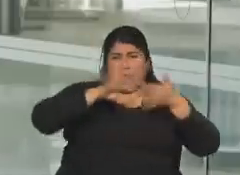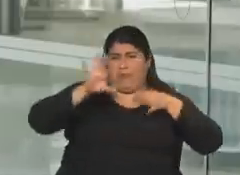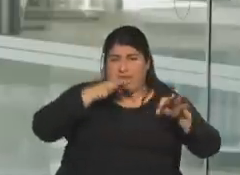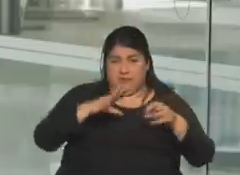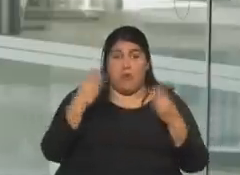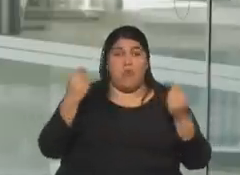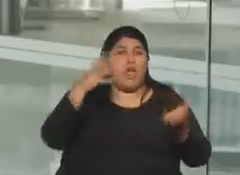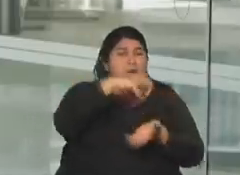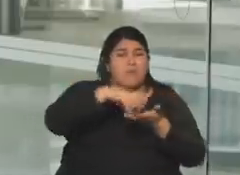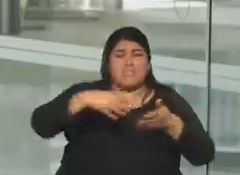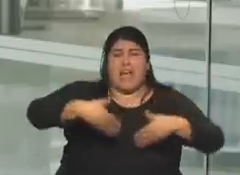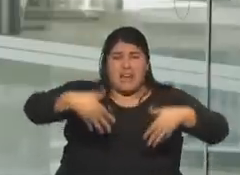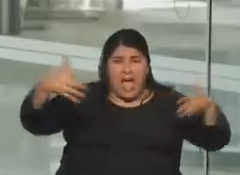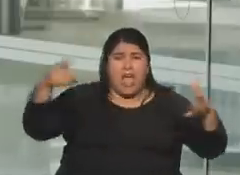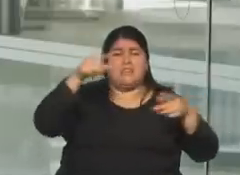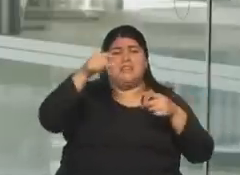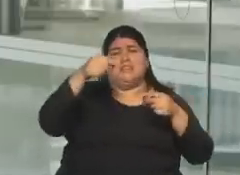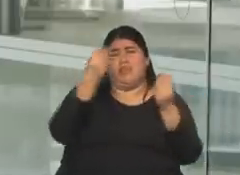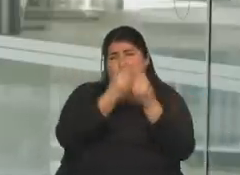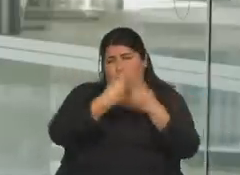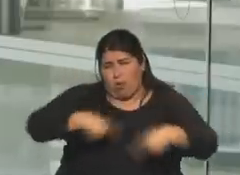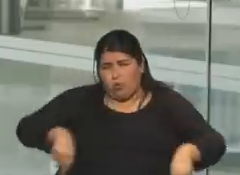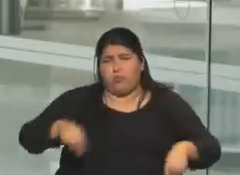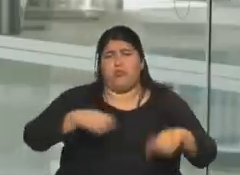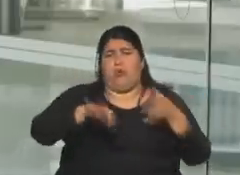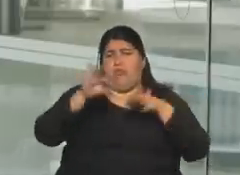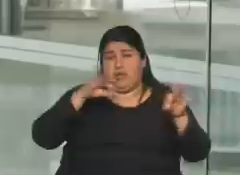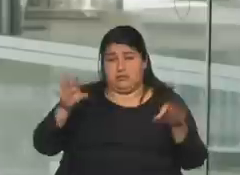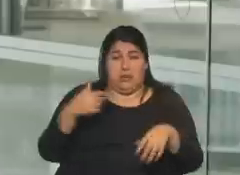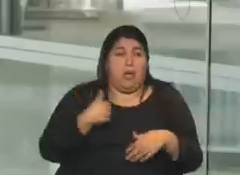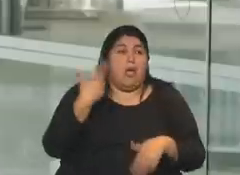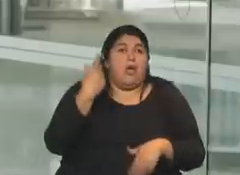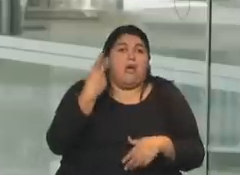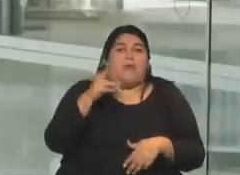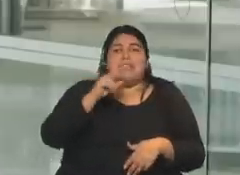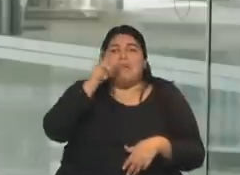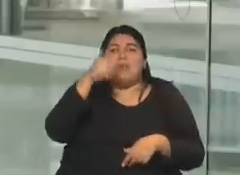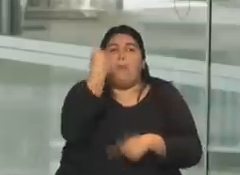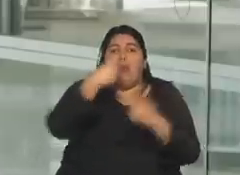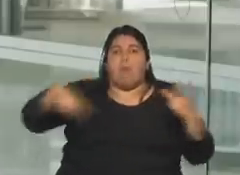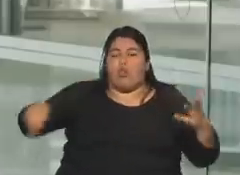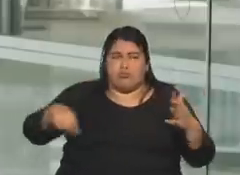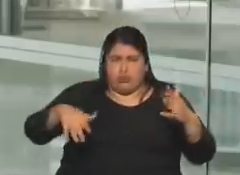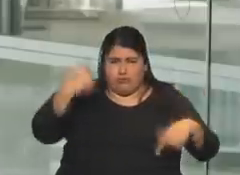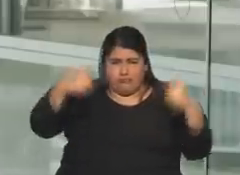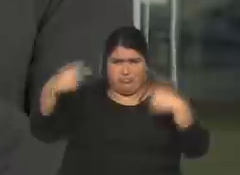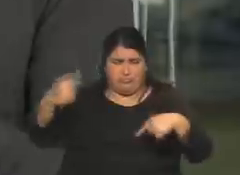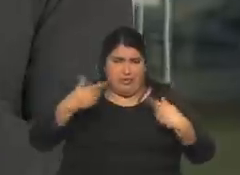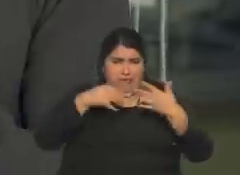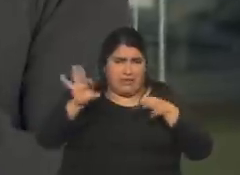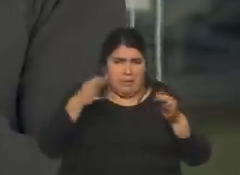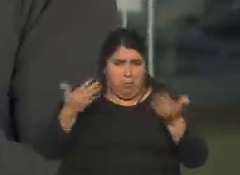grandes plataformas que venden muchísimos productos, pueden vender 20.000 productos distintos, tienen la opción